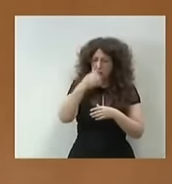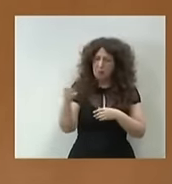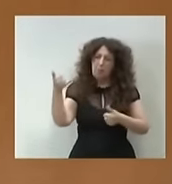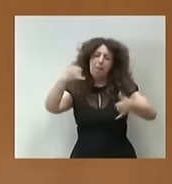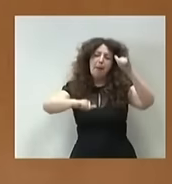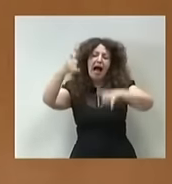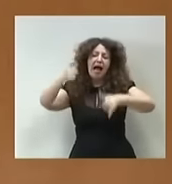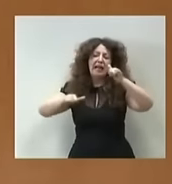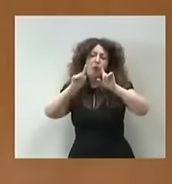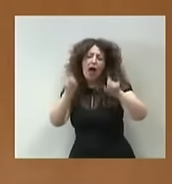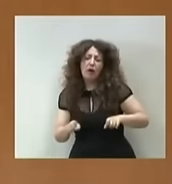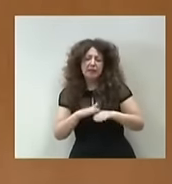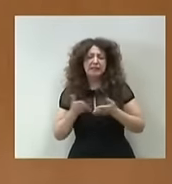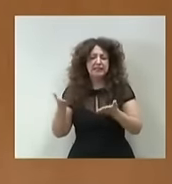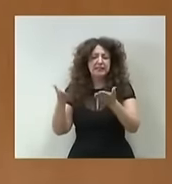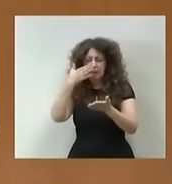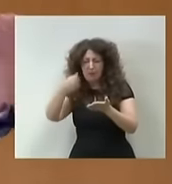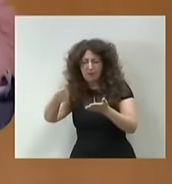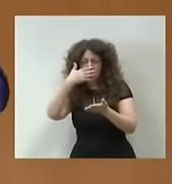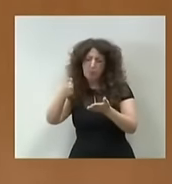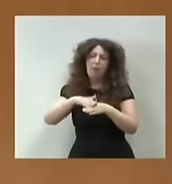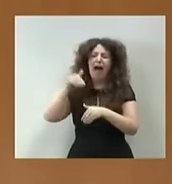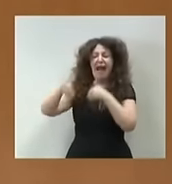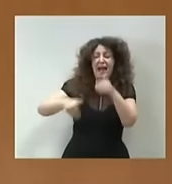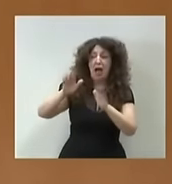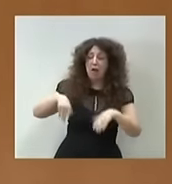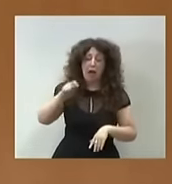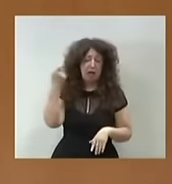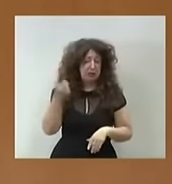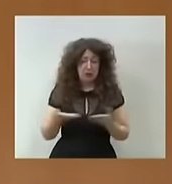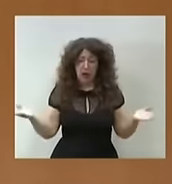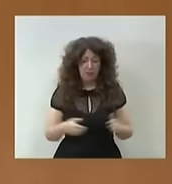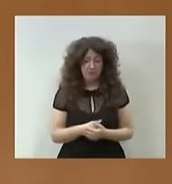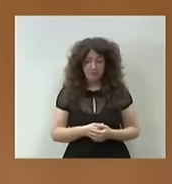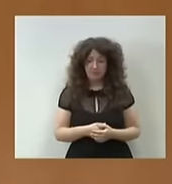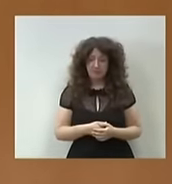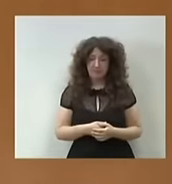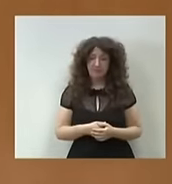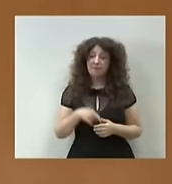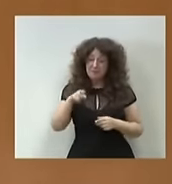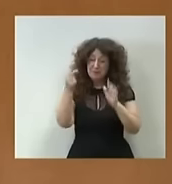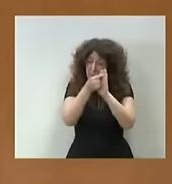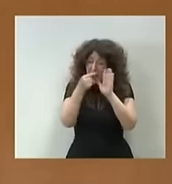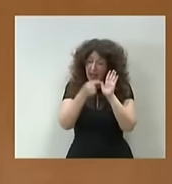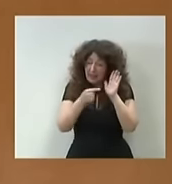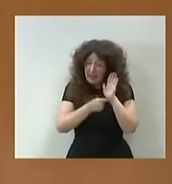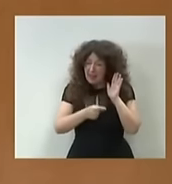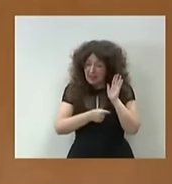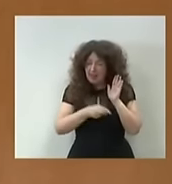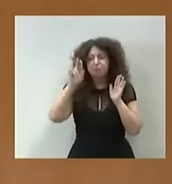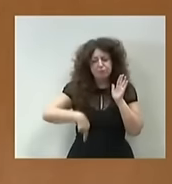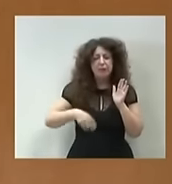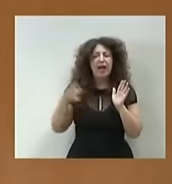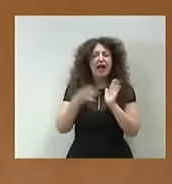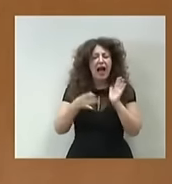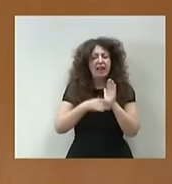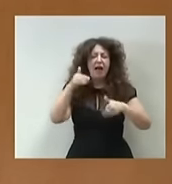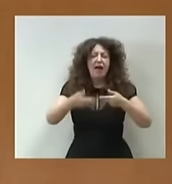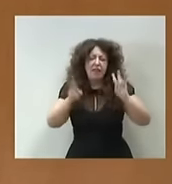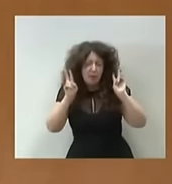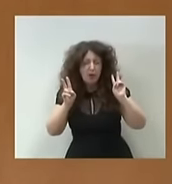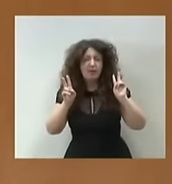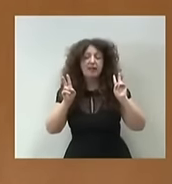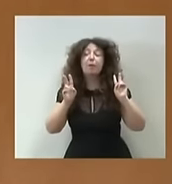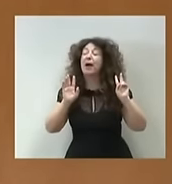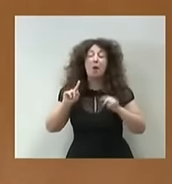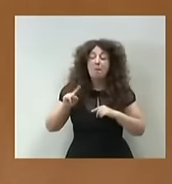en beneficio de su propio partido de cara a las elecciones, con muy poquito éxito, por supuesto. Esas son medidas de calidad democrática, pero para tomar medidas ustedes de calidad democrática,